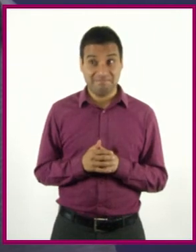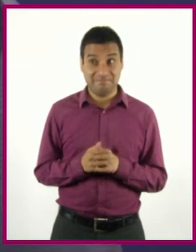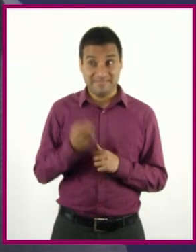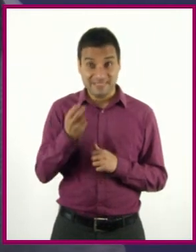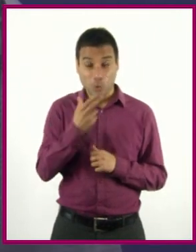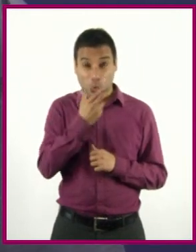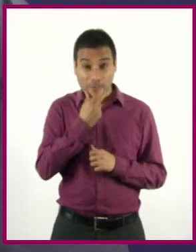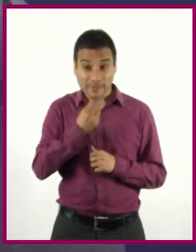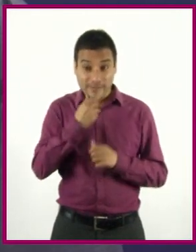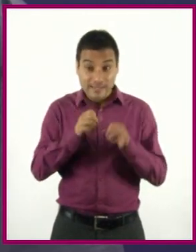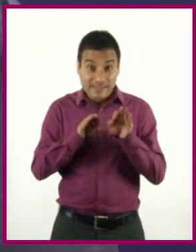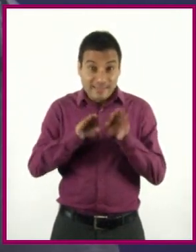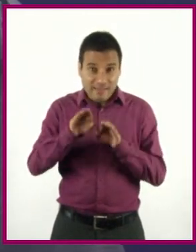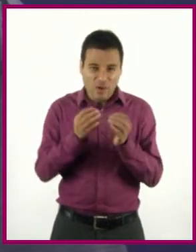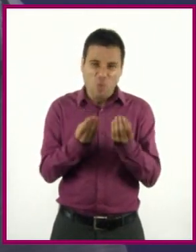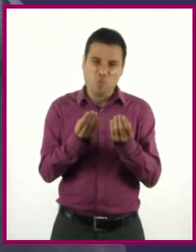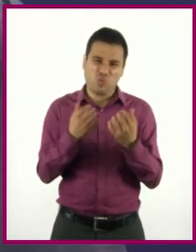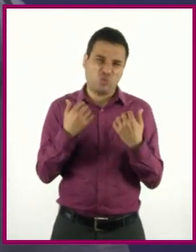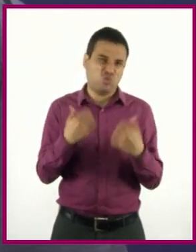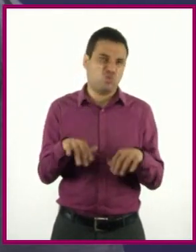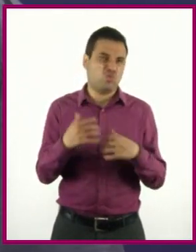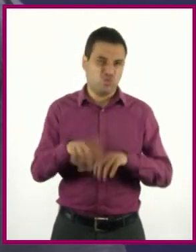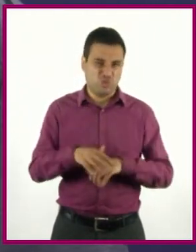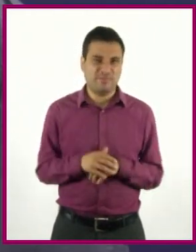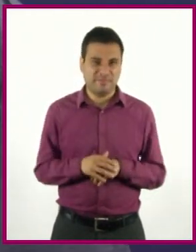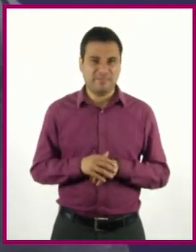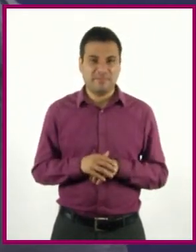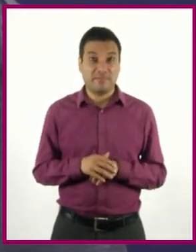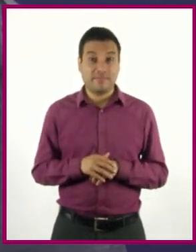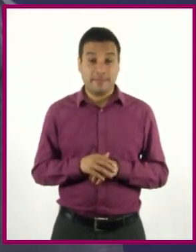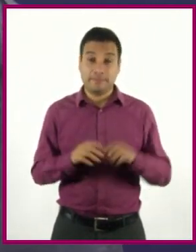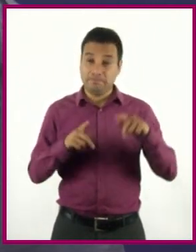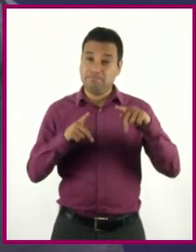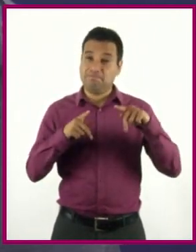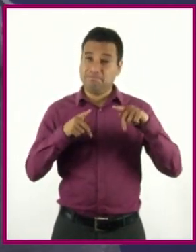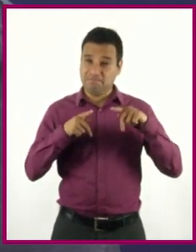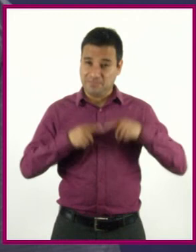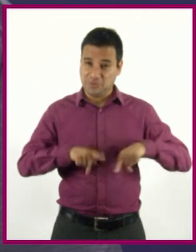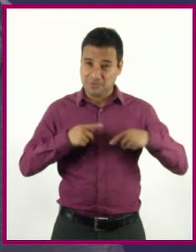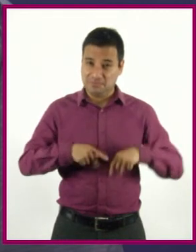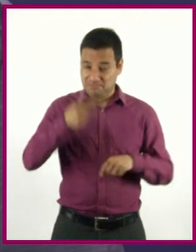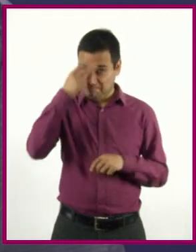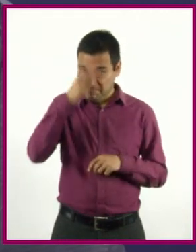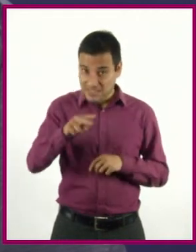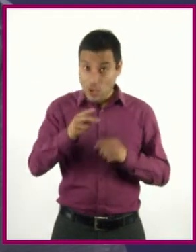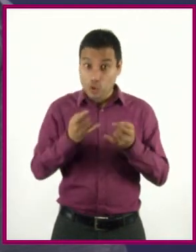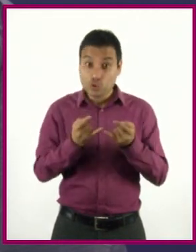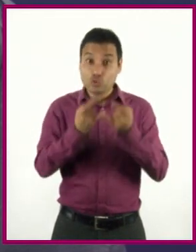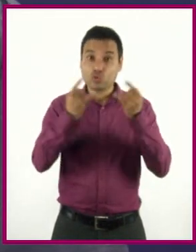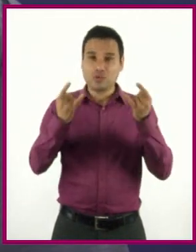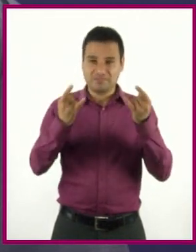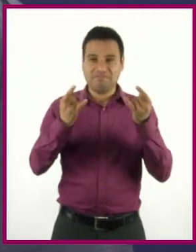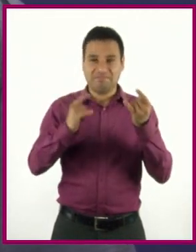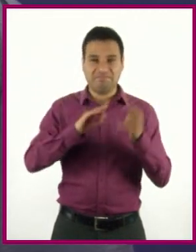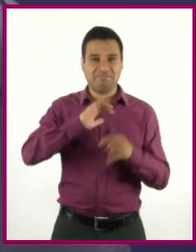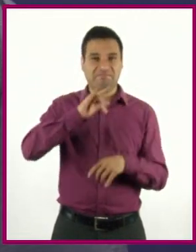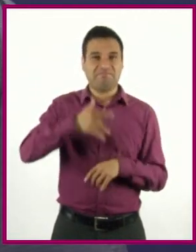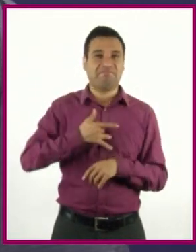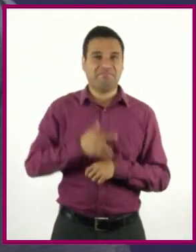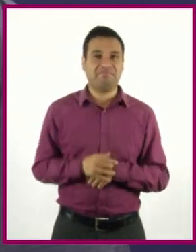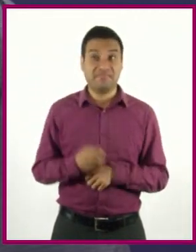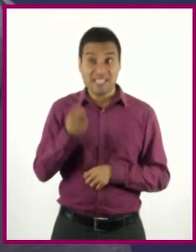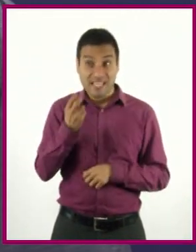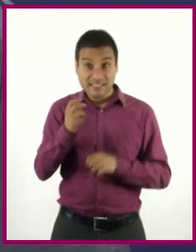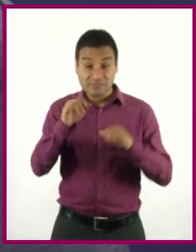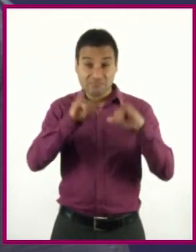Mushinski es vasto y ha tenido un impacto en la memoria histórica de México y del mundo. Un científico que,